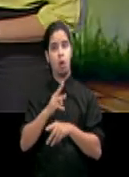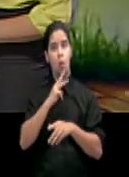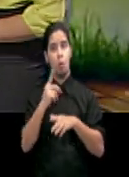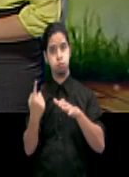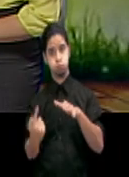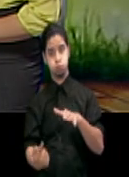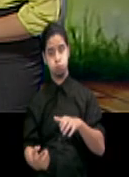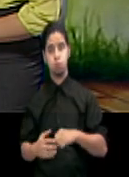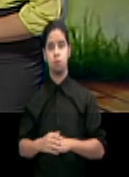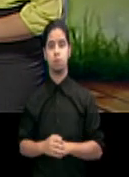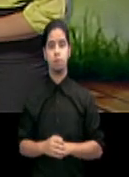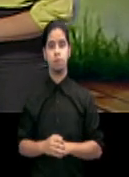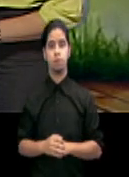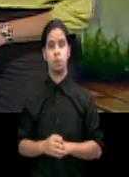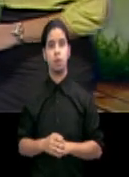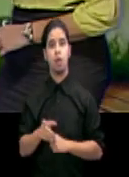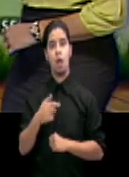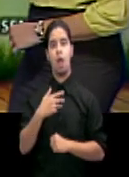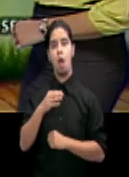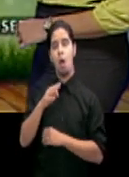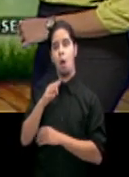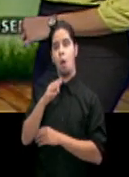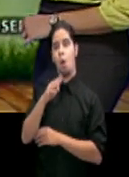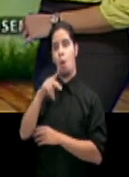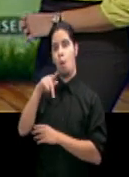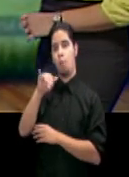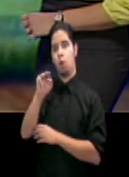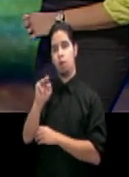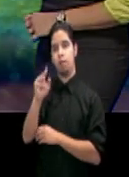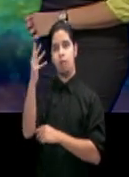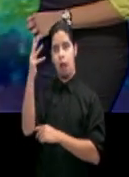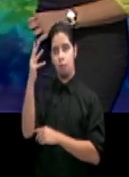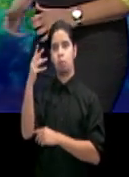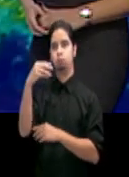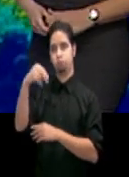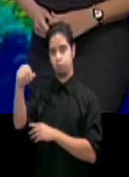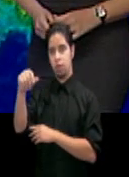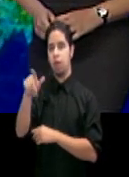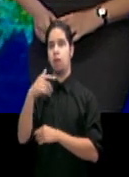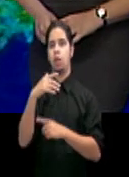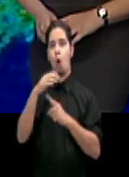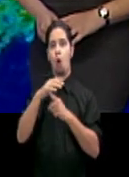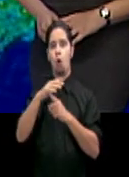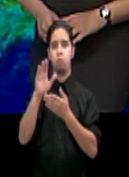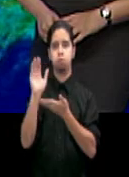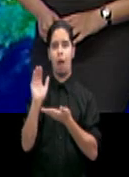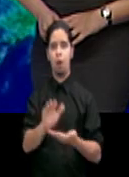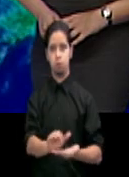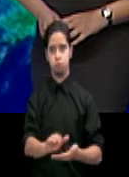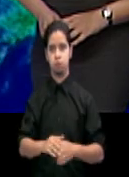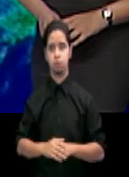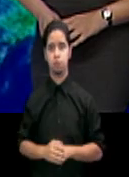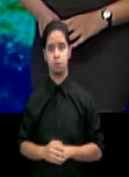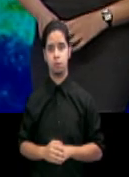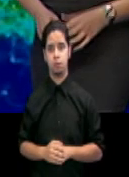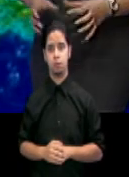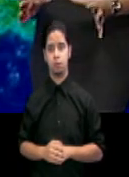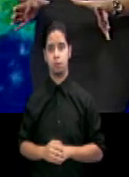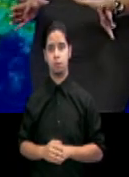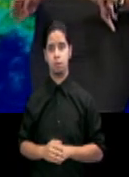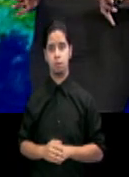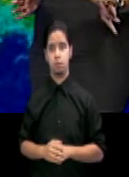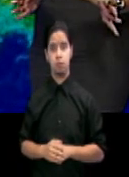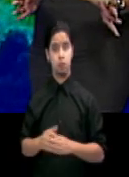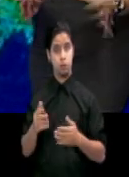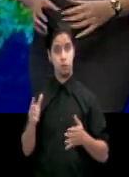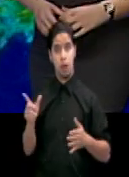aire, tenemos niveles moderados de polen de árbol y bajos de esporas de hongos. Y el disturbio que vigila el Centro Nacional de Huracanes ya le